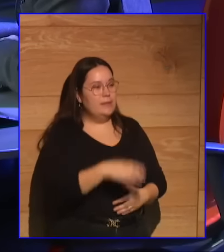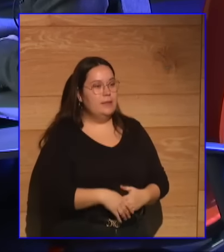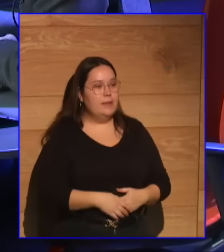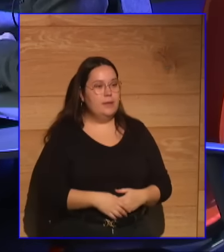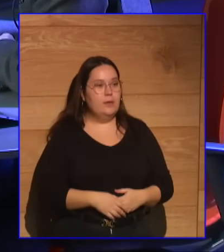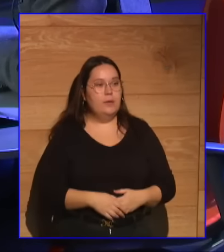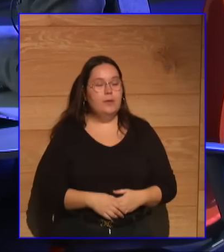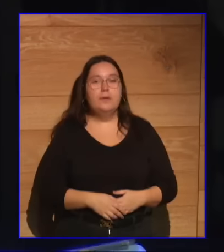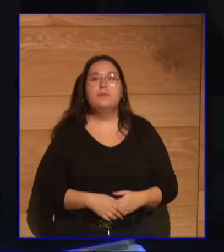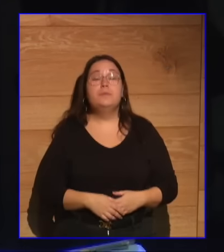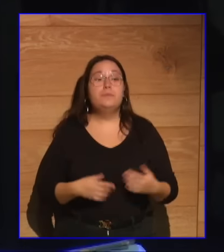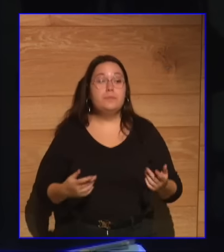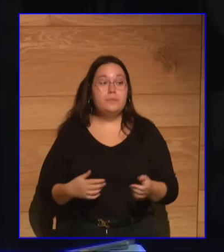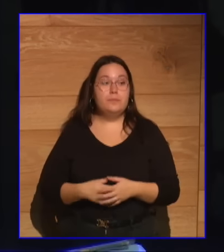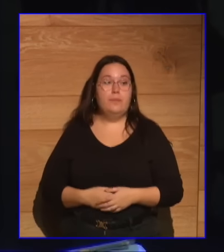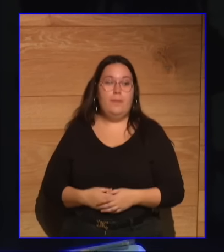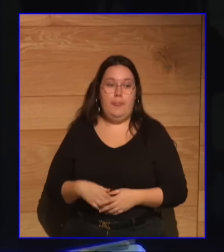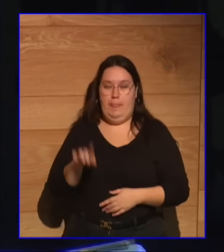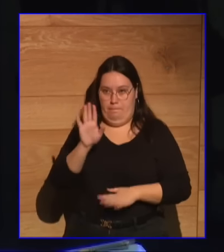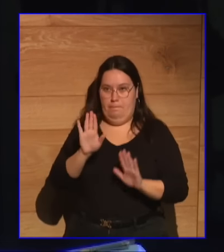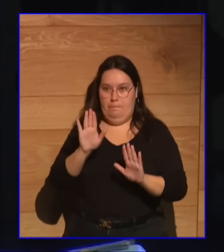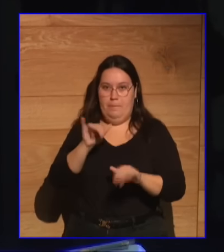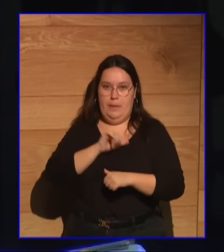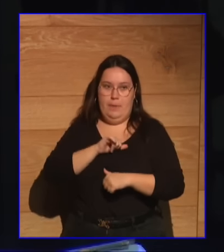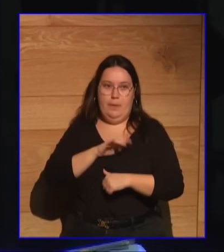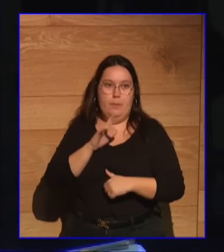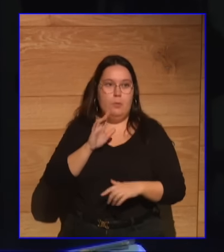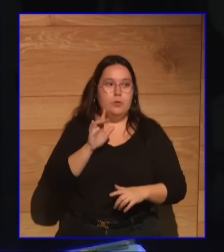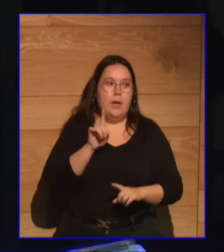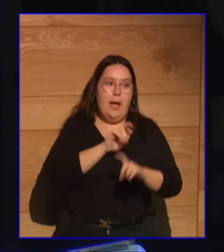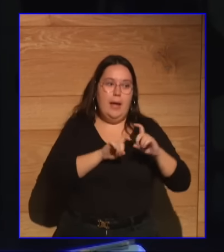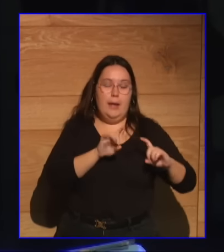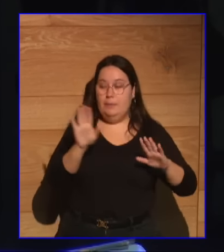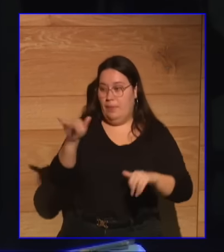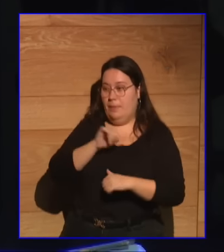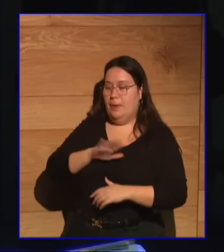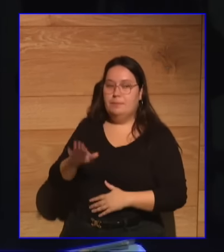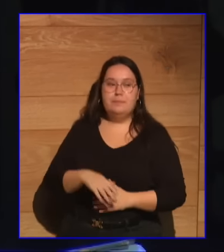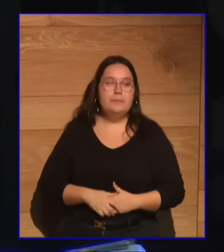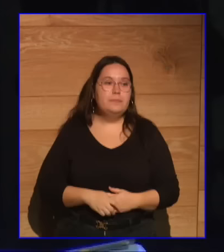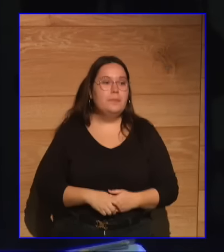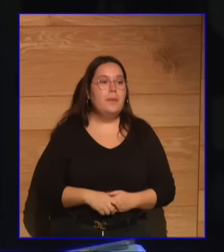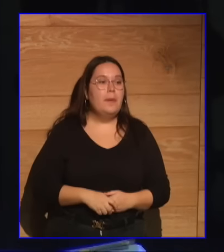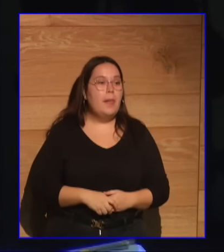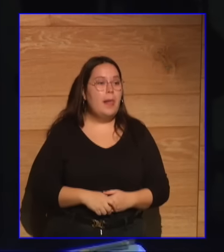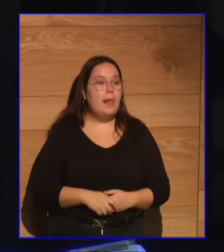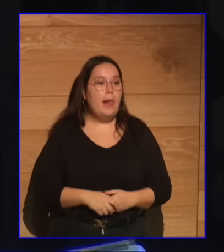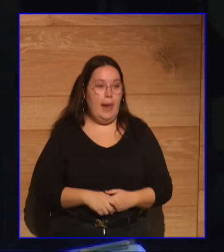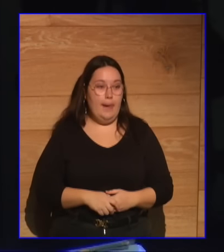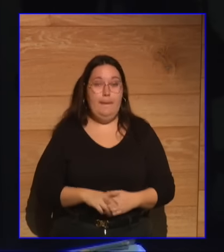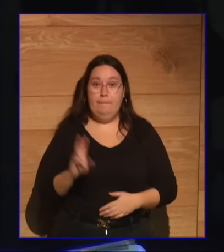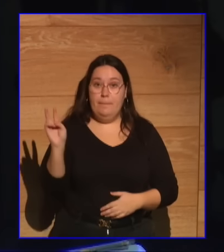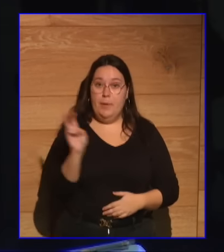Uno que es poeta, ¿no? Perdona que volvamos del condicional a la puñetera realidad. Espera, Spielberg, venga. Bien, aparece con